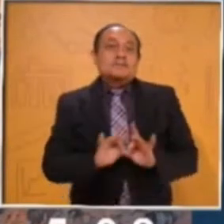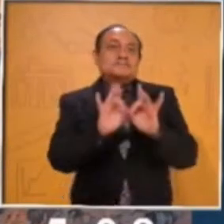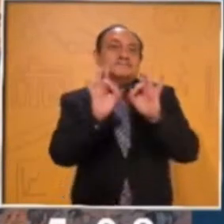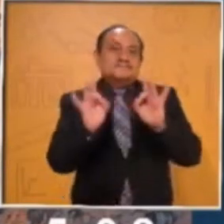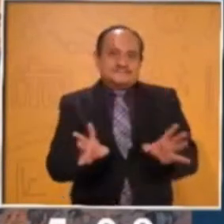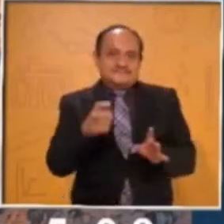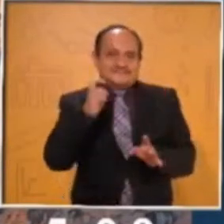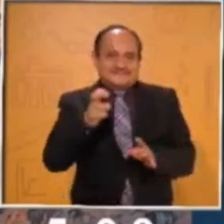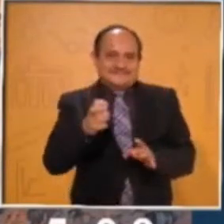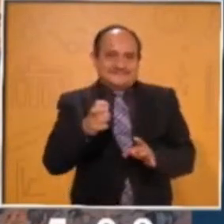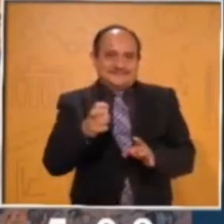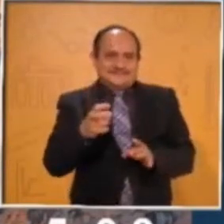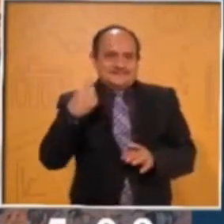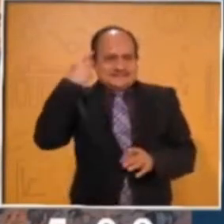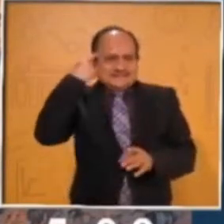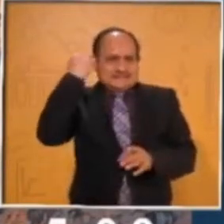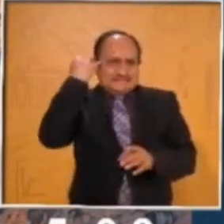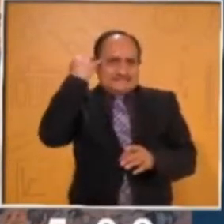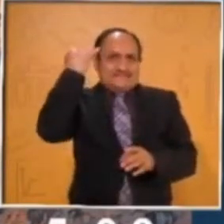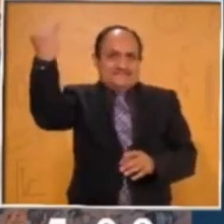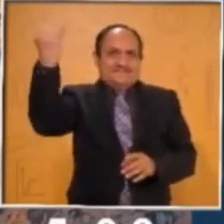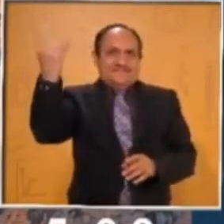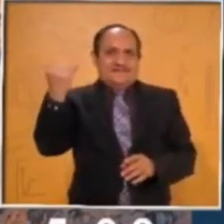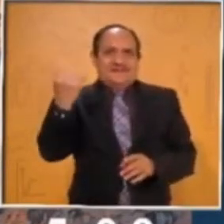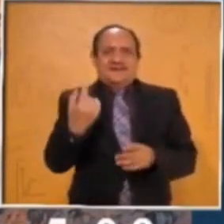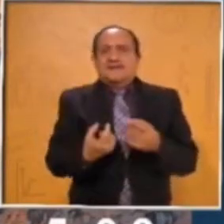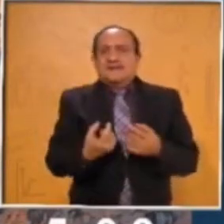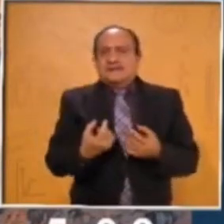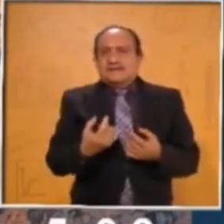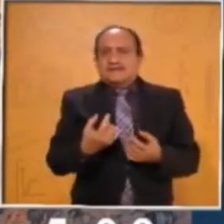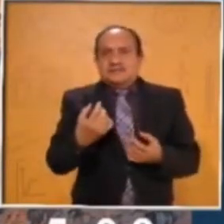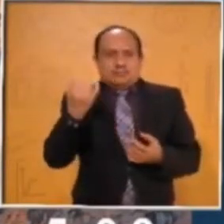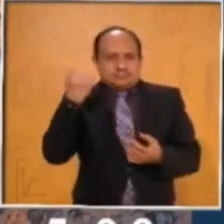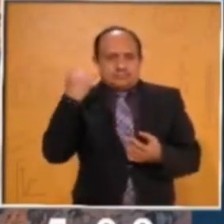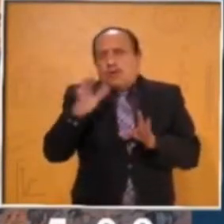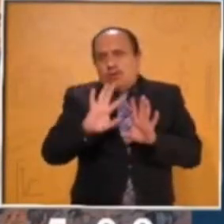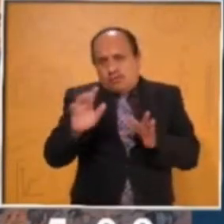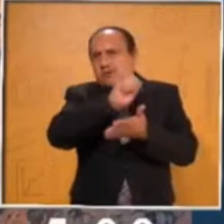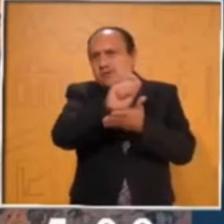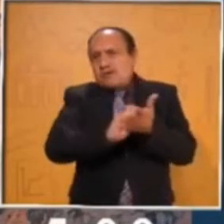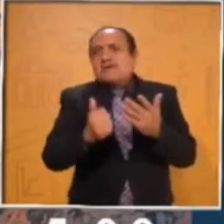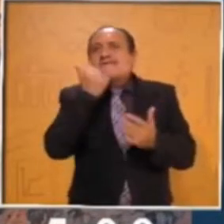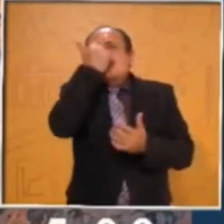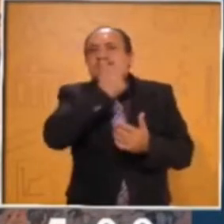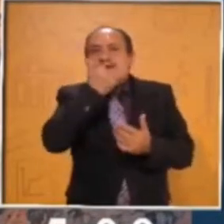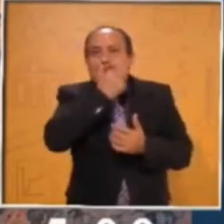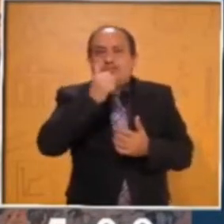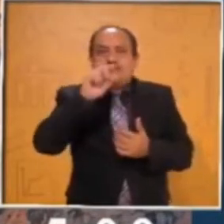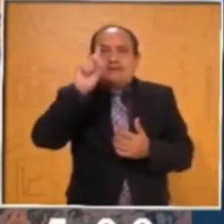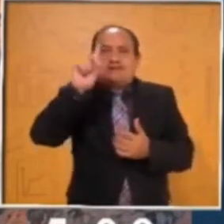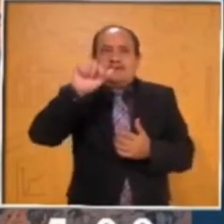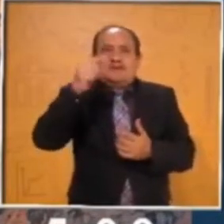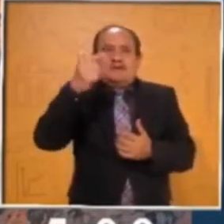hecho, ese está inspirado en unos... No está inspirado, fue hecho por alumnos de Dalí.